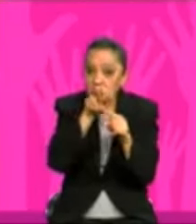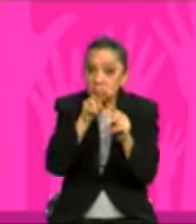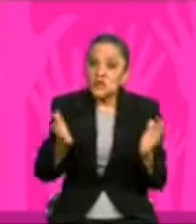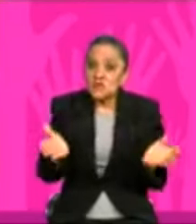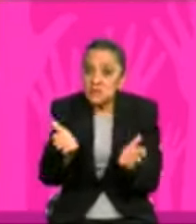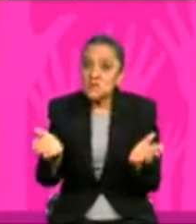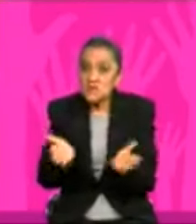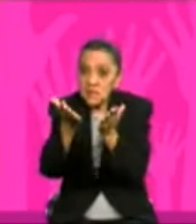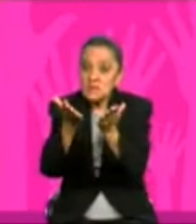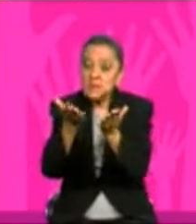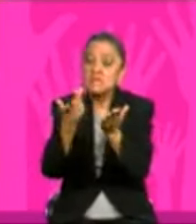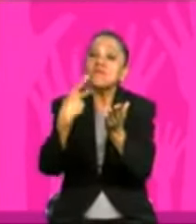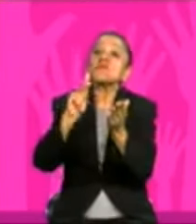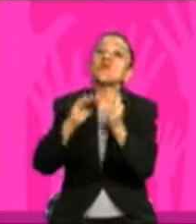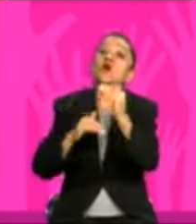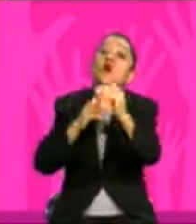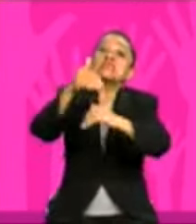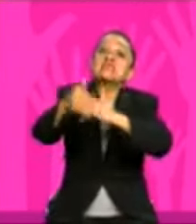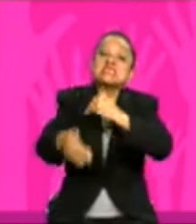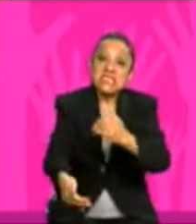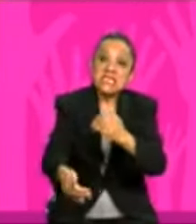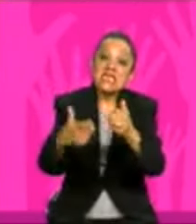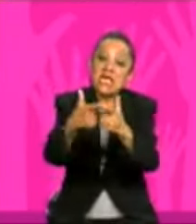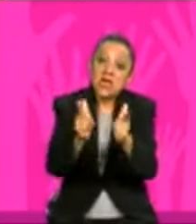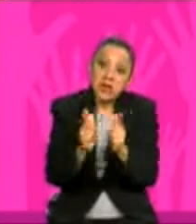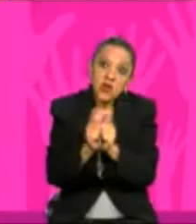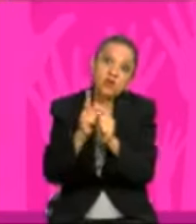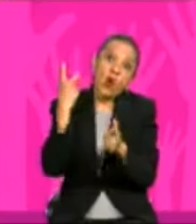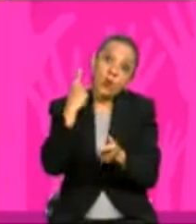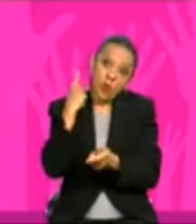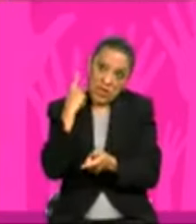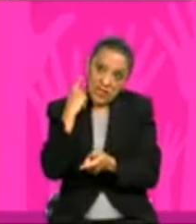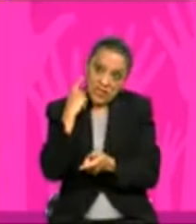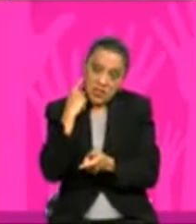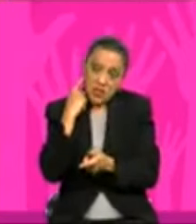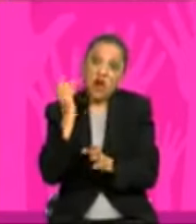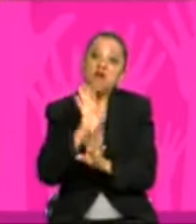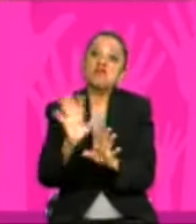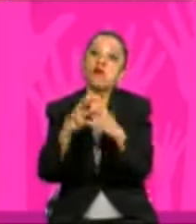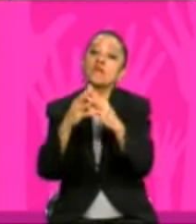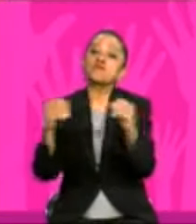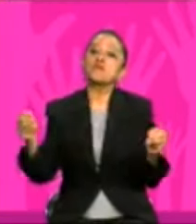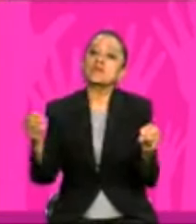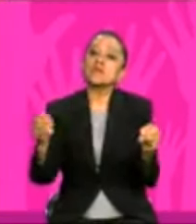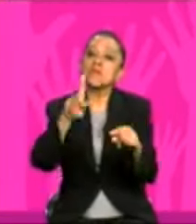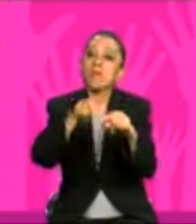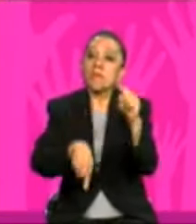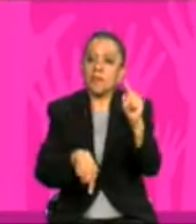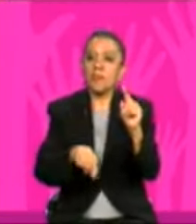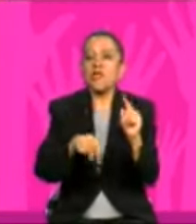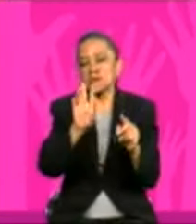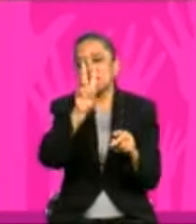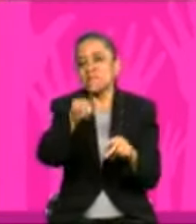la siguiente legislatura, donde, por cierto, una de las candidatas de la vieja política participó.